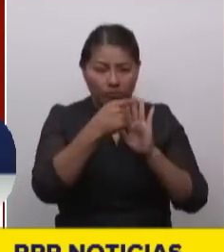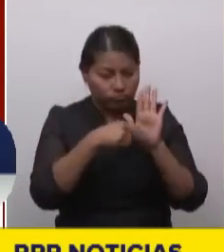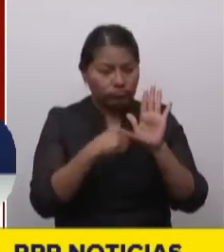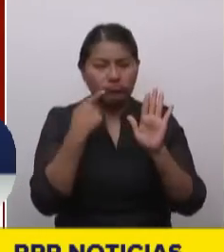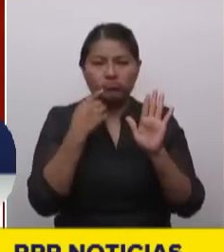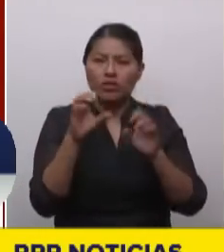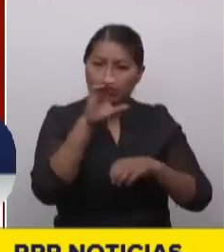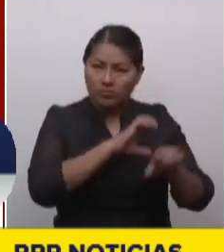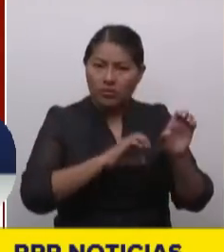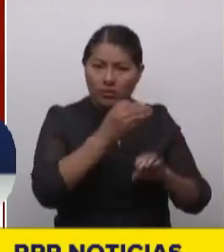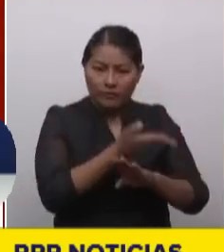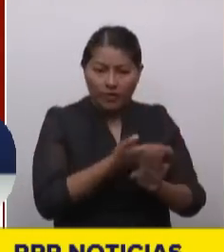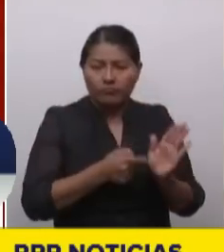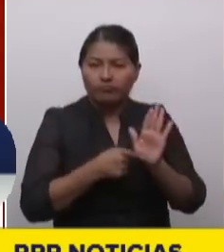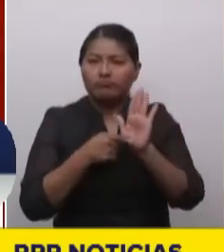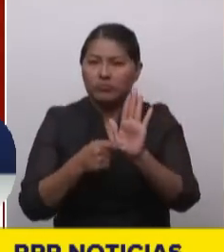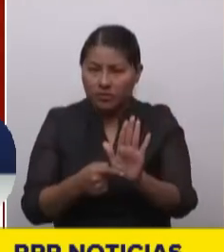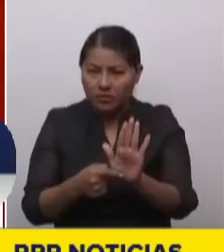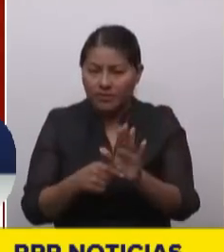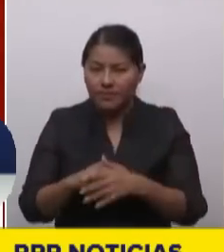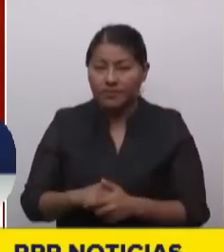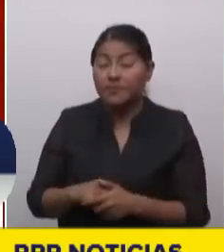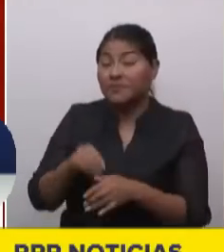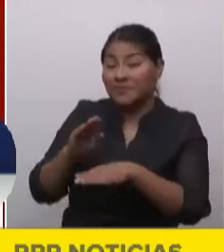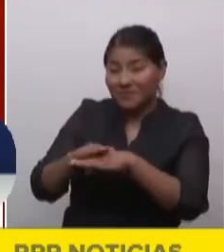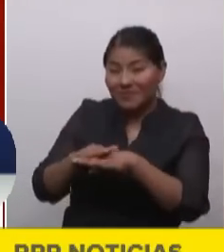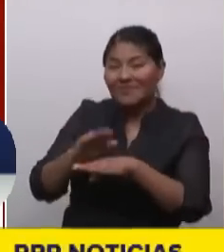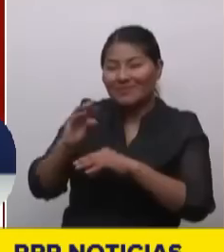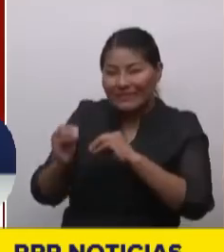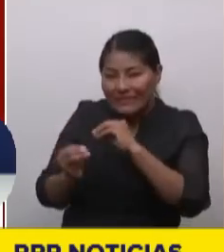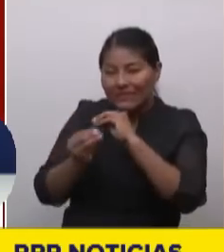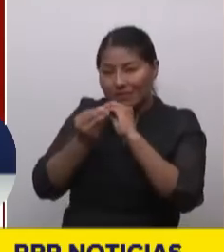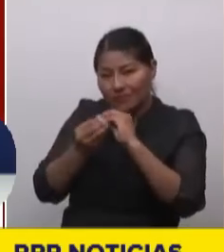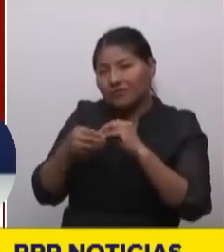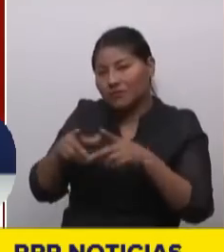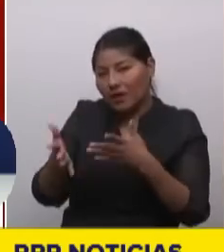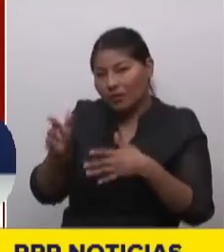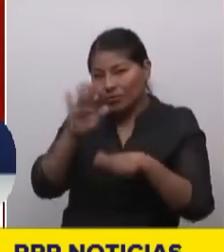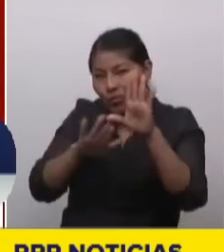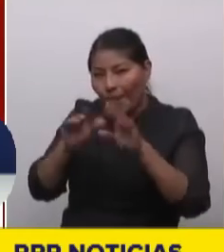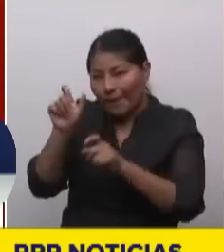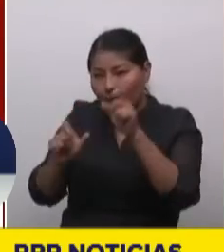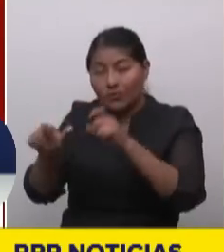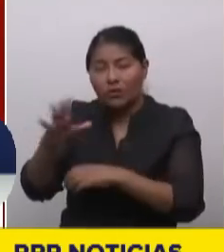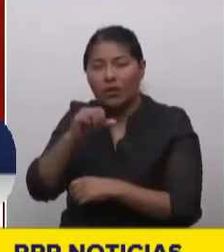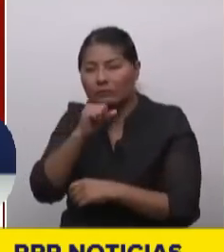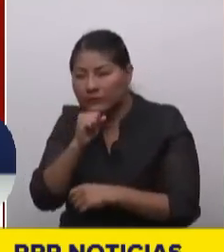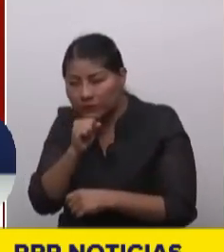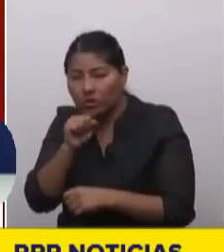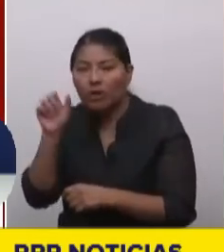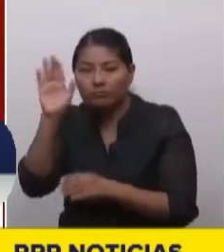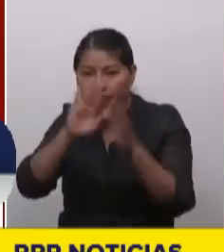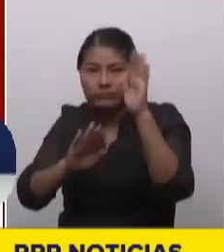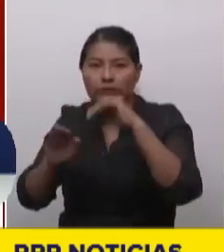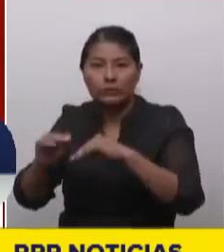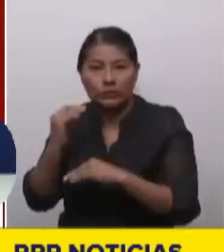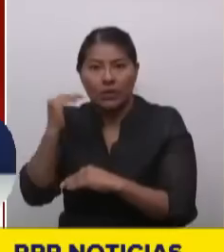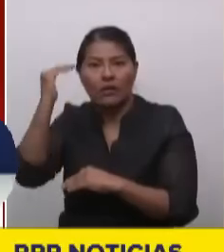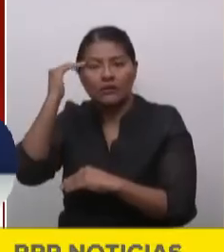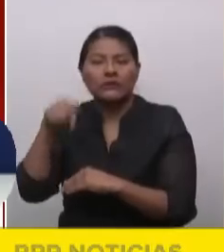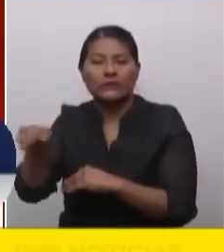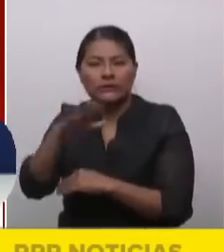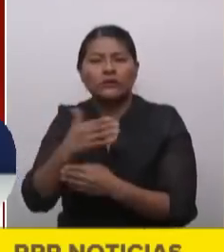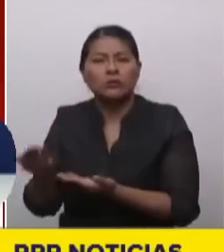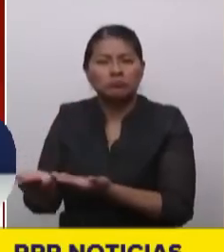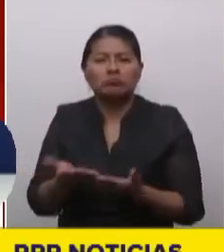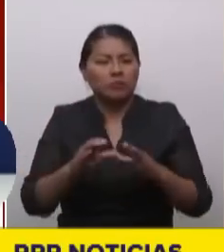científica. Quería también señalar que hay una preocupación respecto a los adultos mayores y proponemos hacer centros de días para